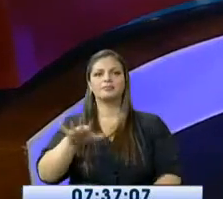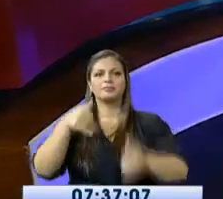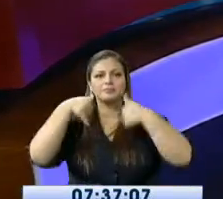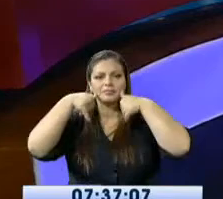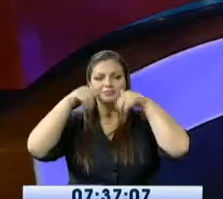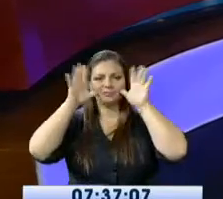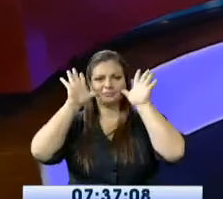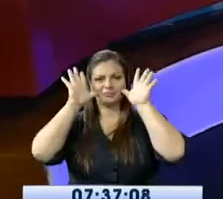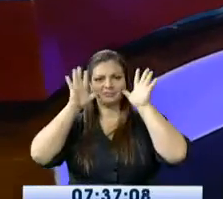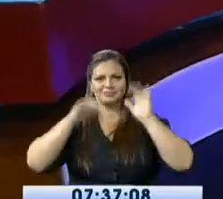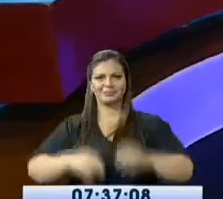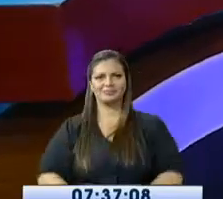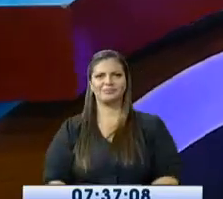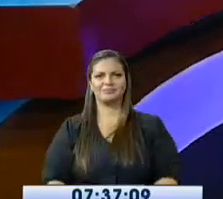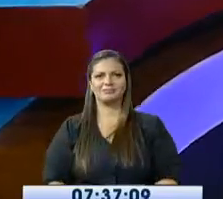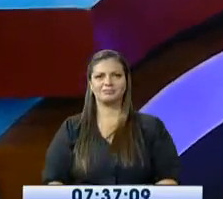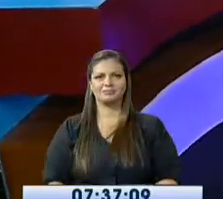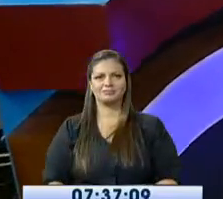Navidad. ¡Feliz